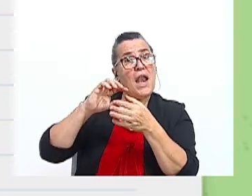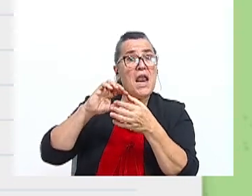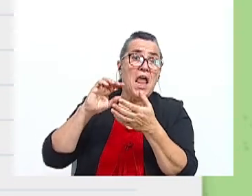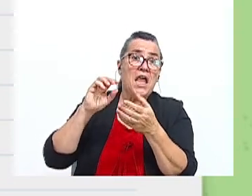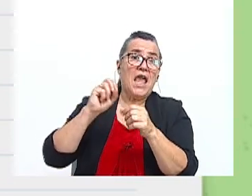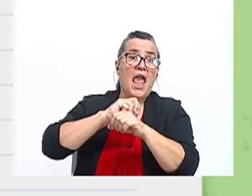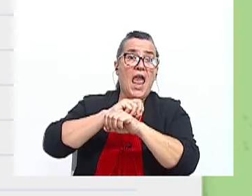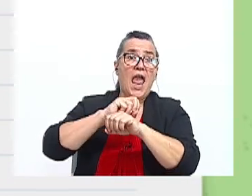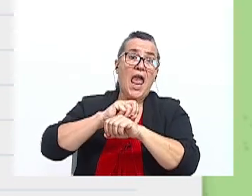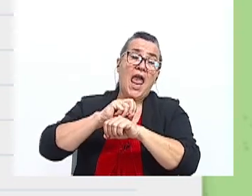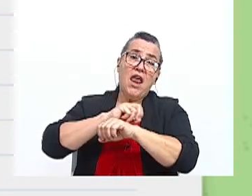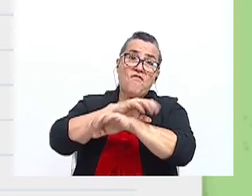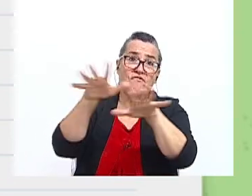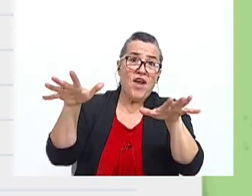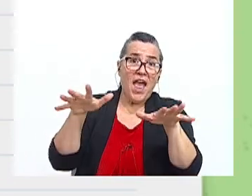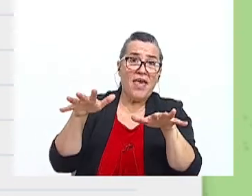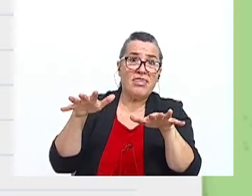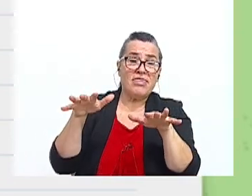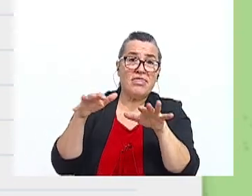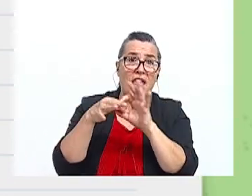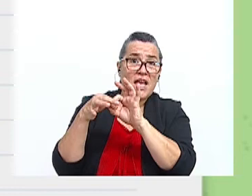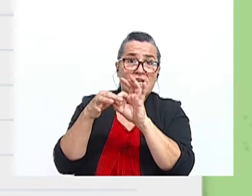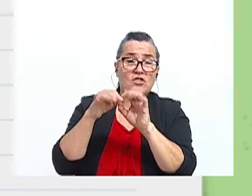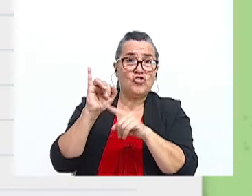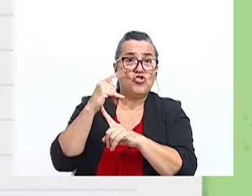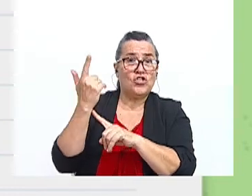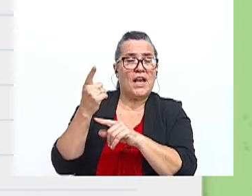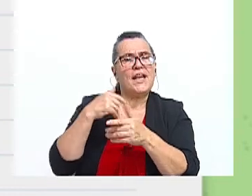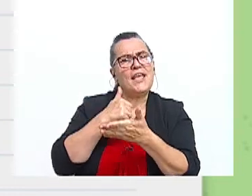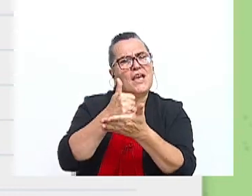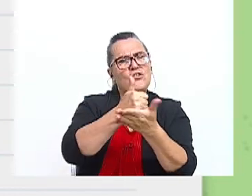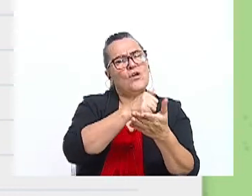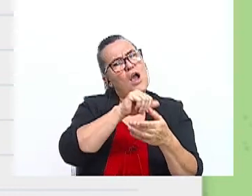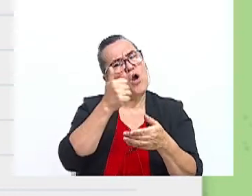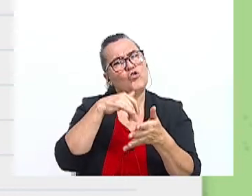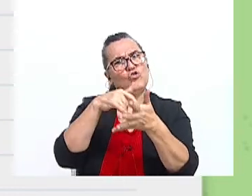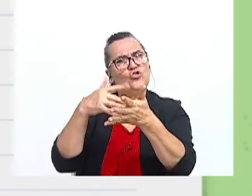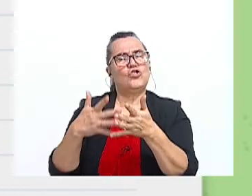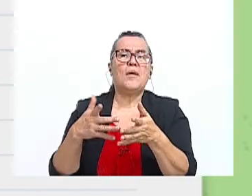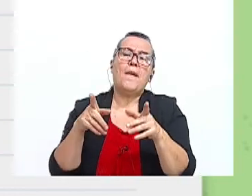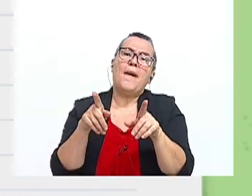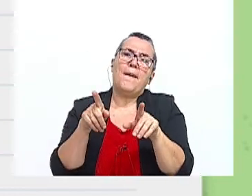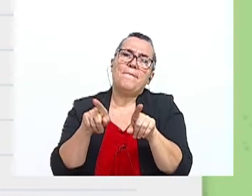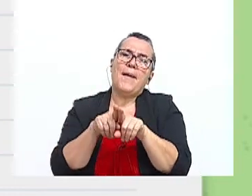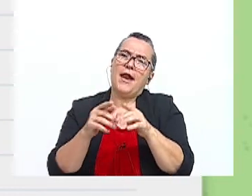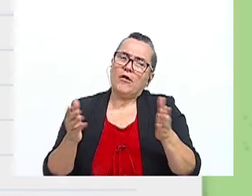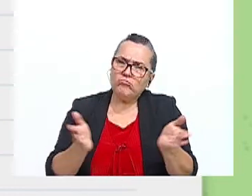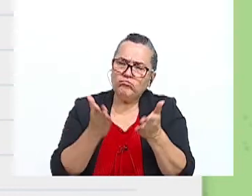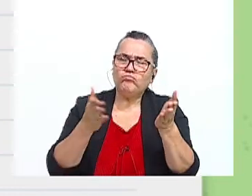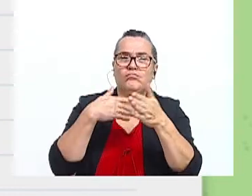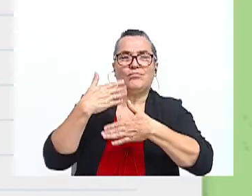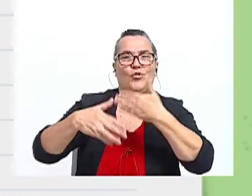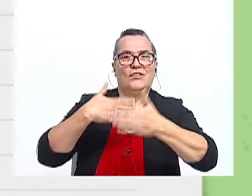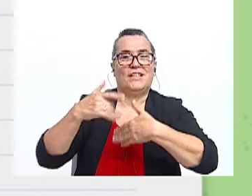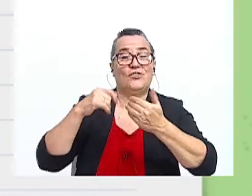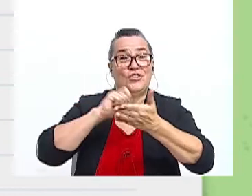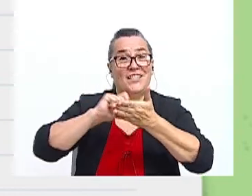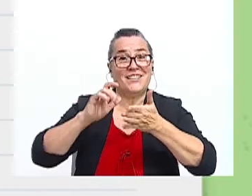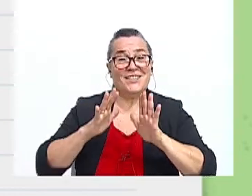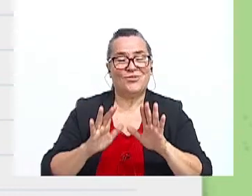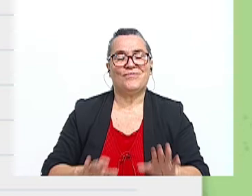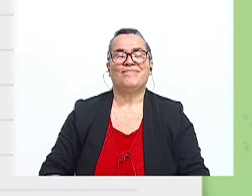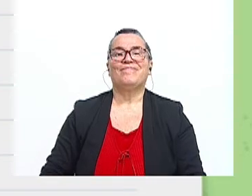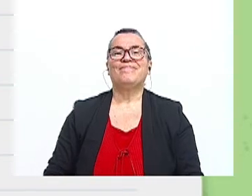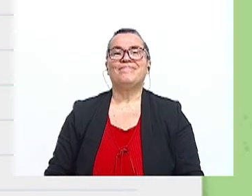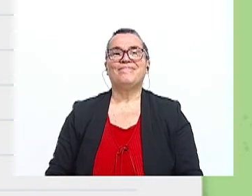sociales, así van a ayudar a otros estudiantes a animarse en este proceso de escritura.